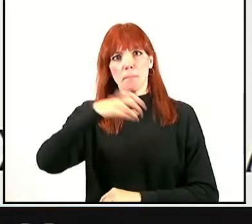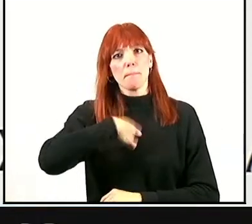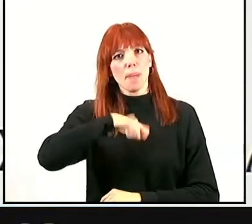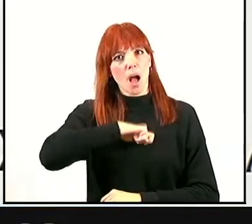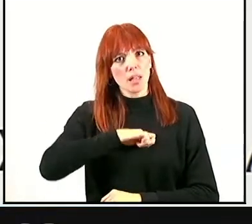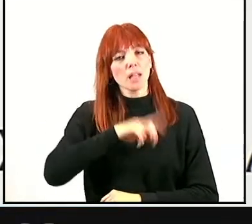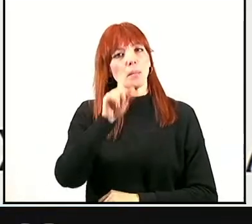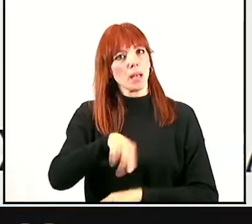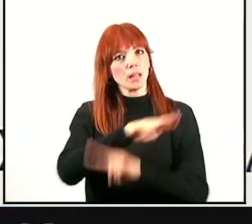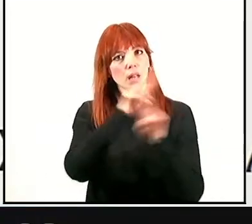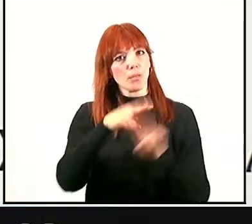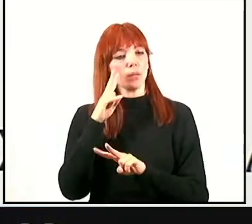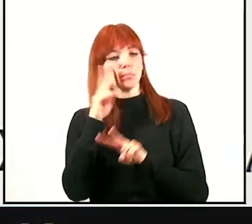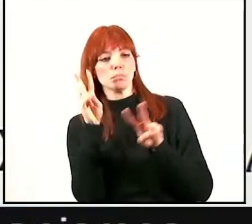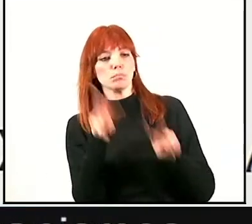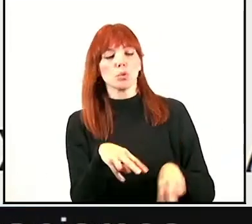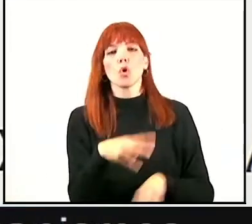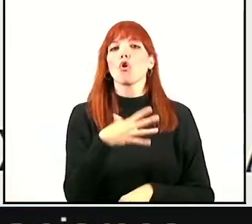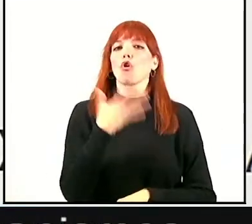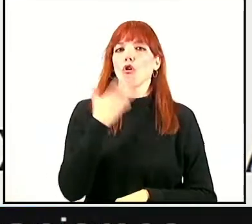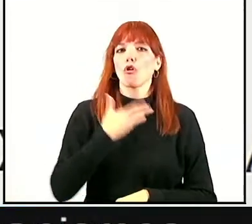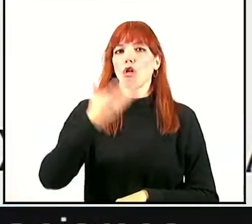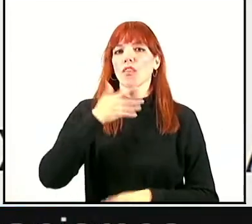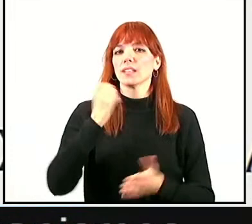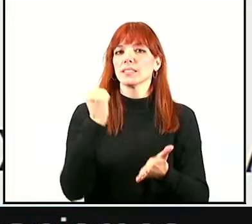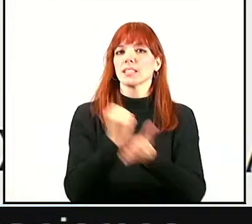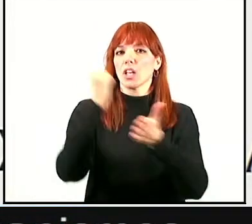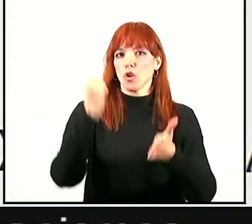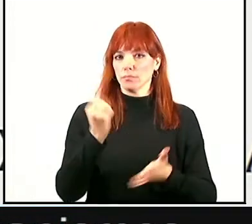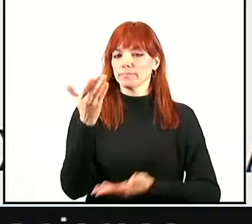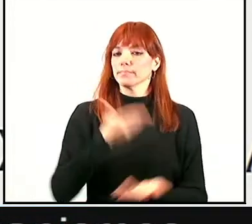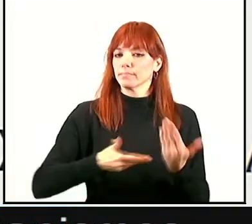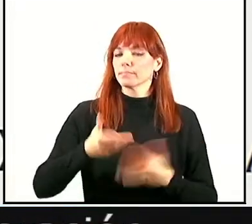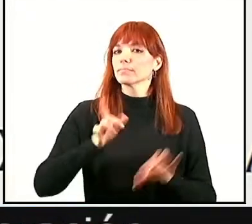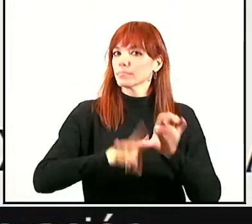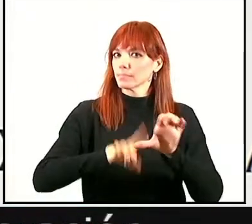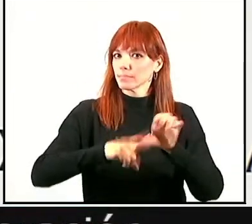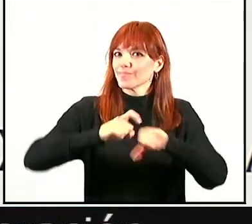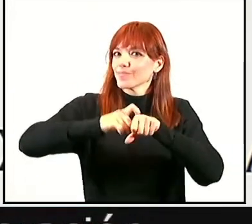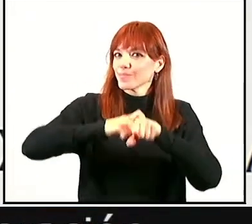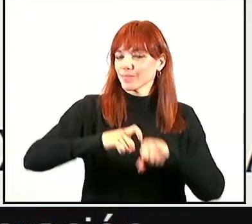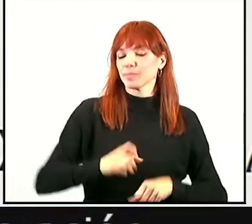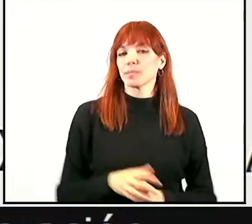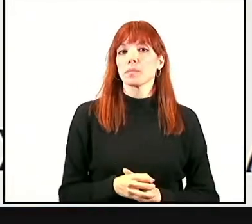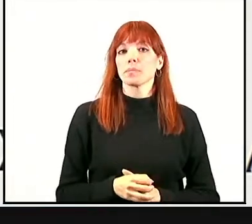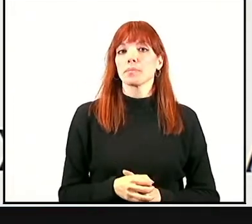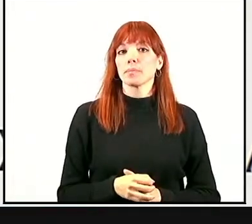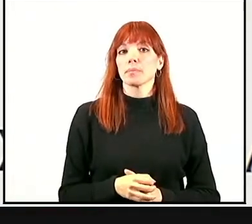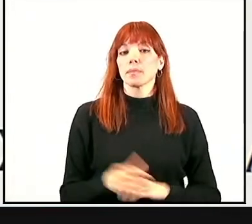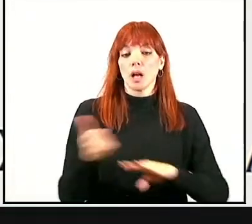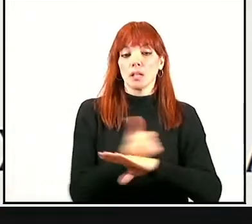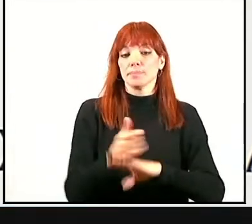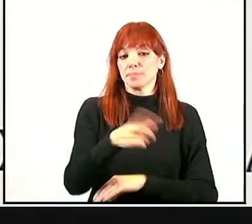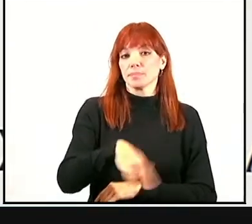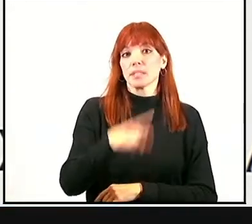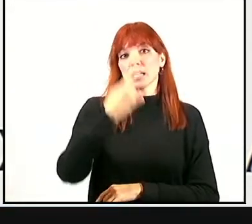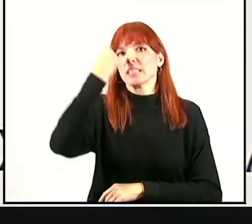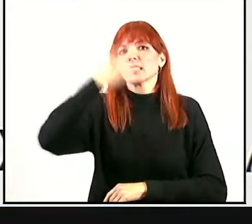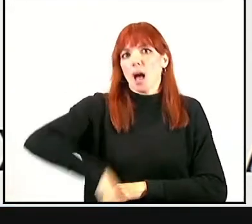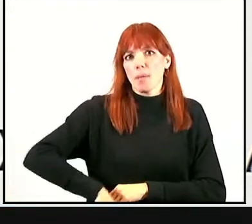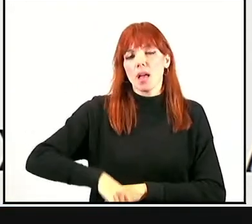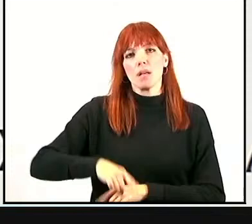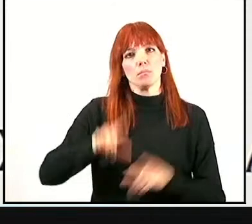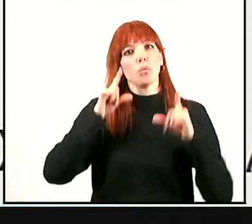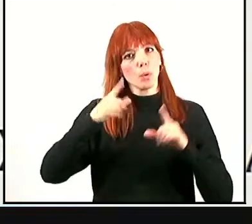organismos internacionales, como es el sello de la cooperación extremeña. La sociedad extremeña, consciente de su papel en el mundo